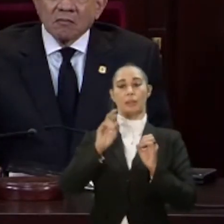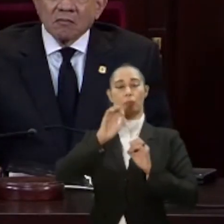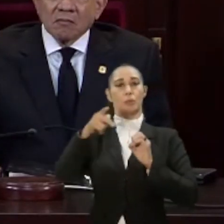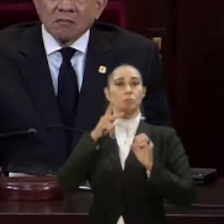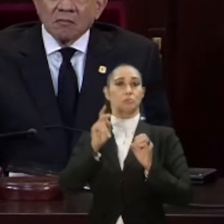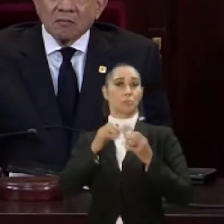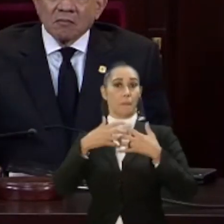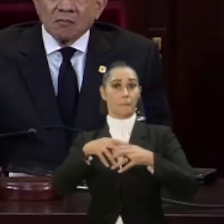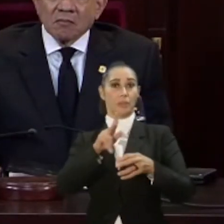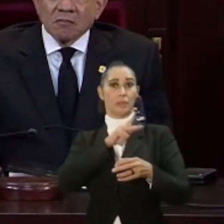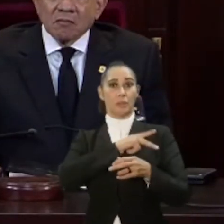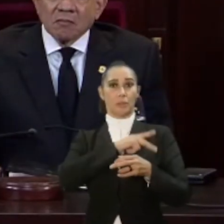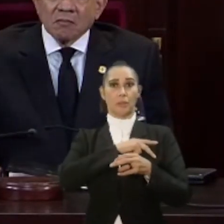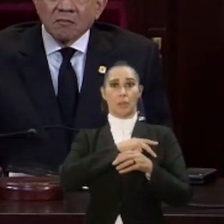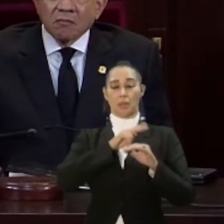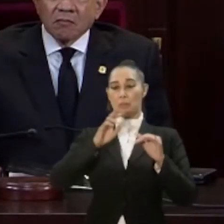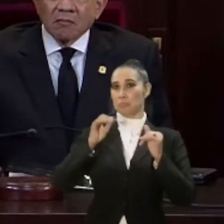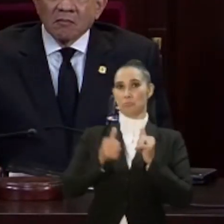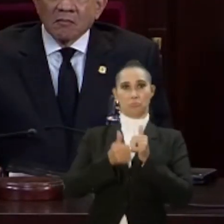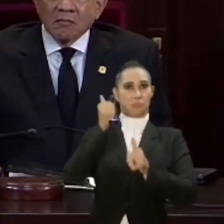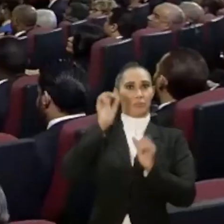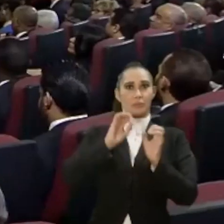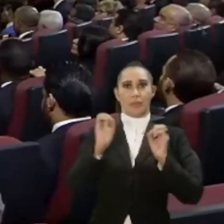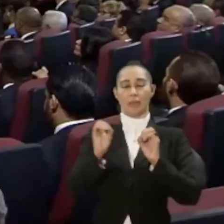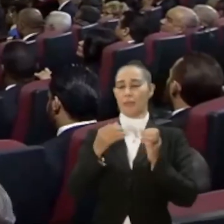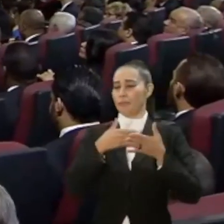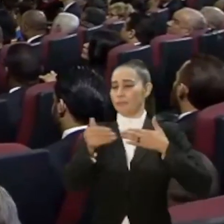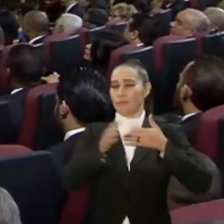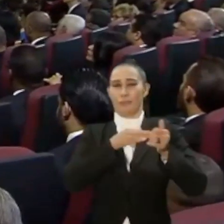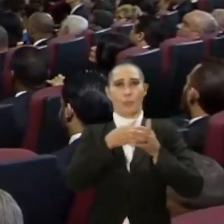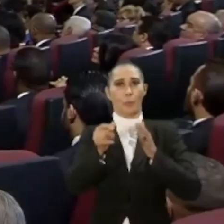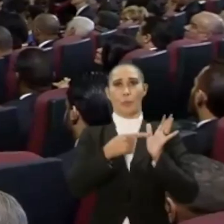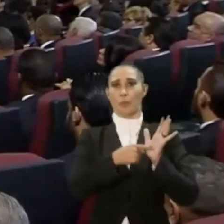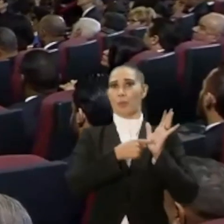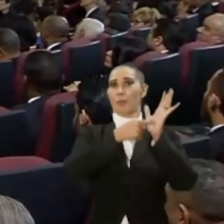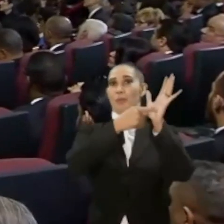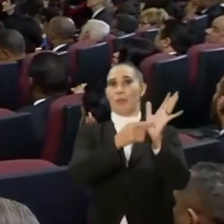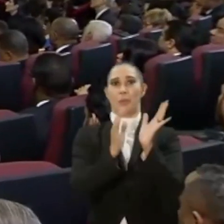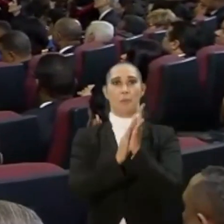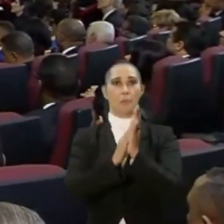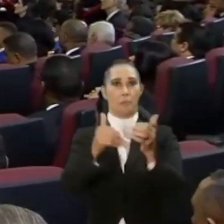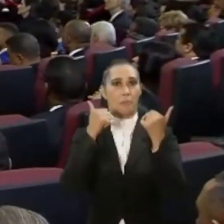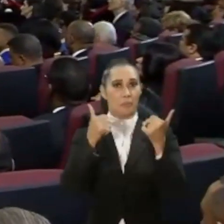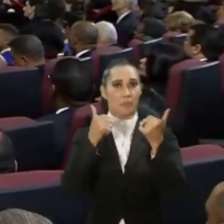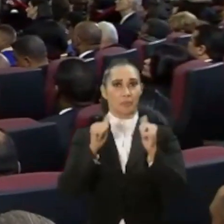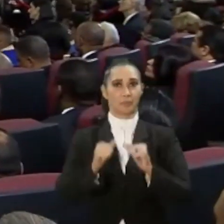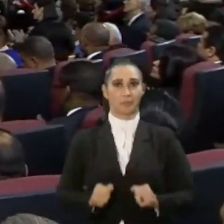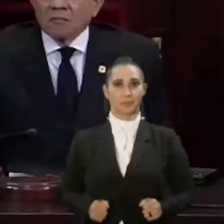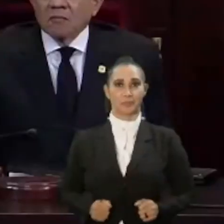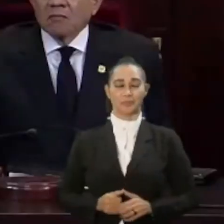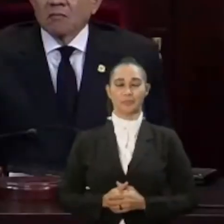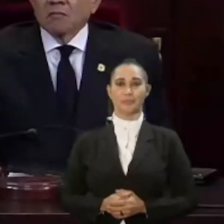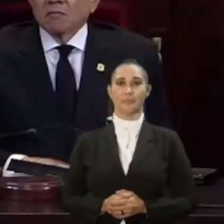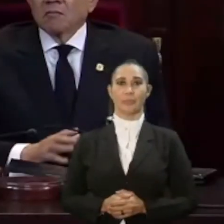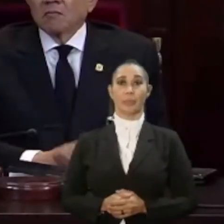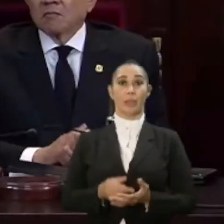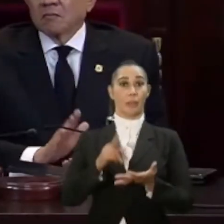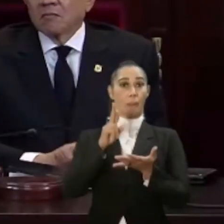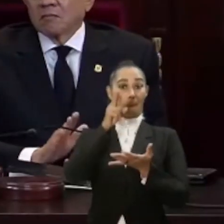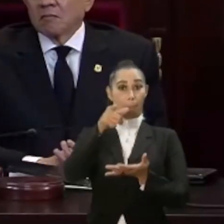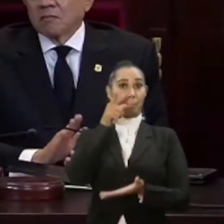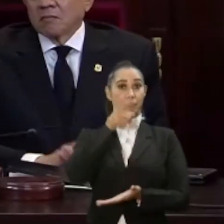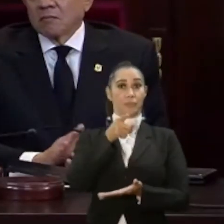que participaron y no ganaron hicieron un reconocimiento al Comité de Licitación por la conducción del proceso. Un